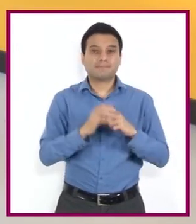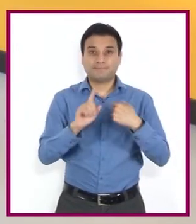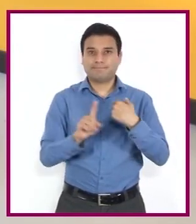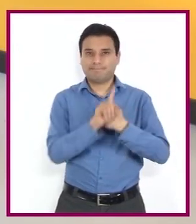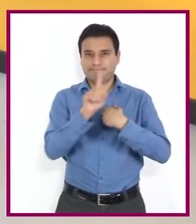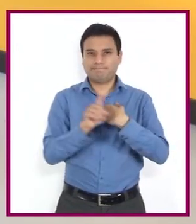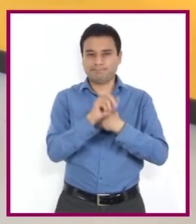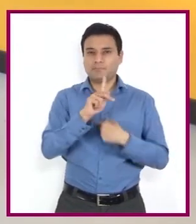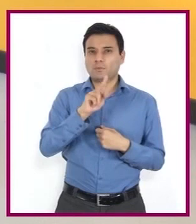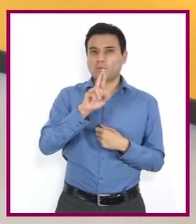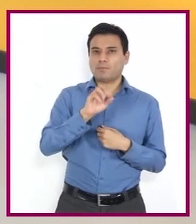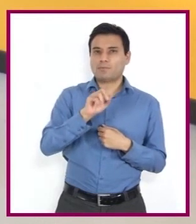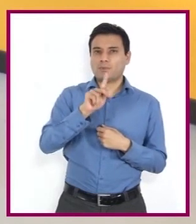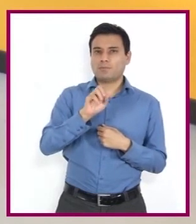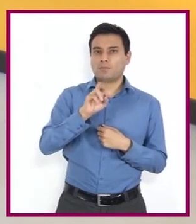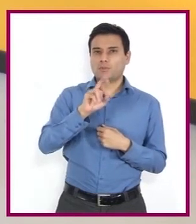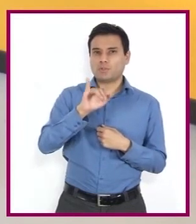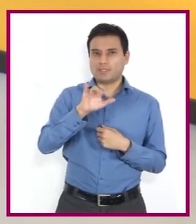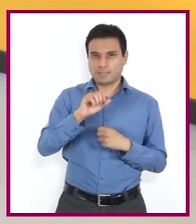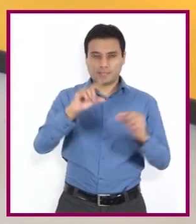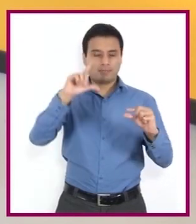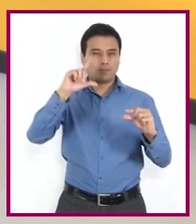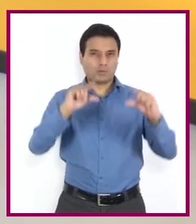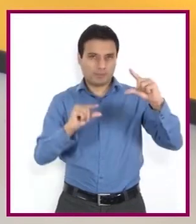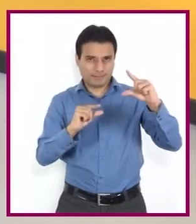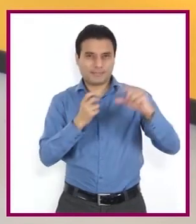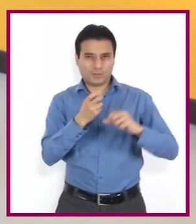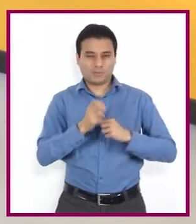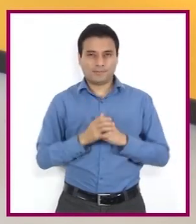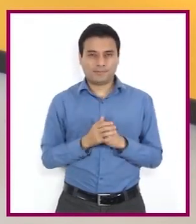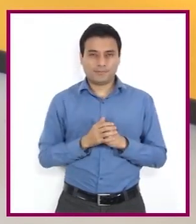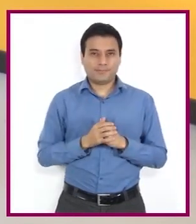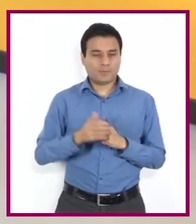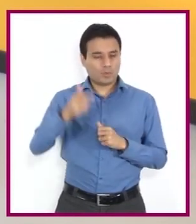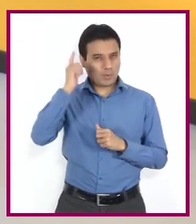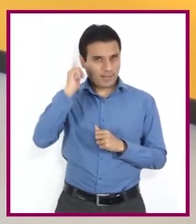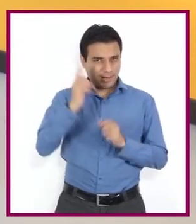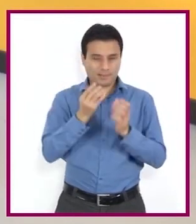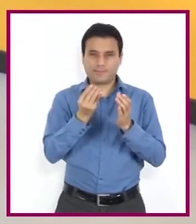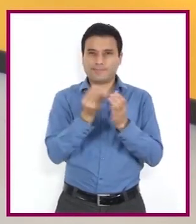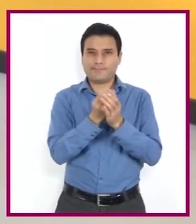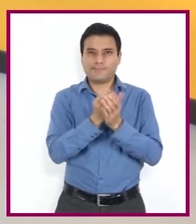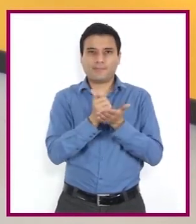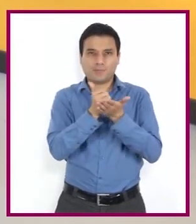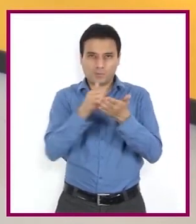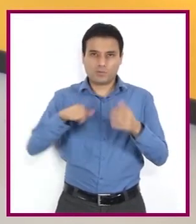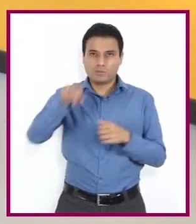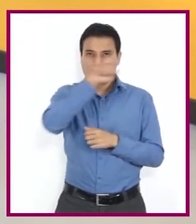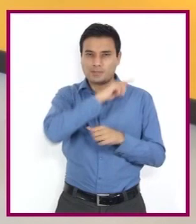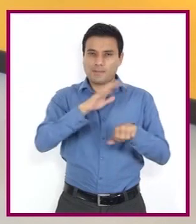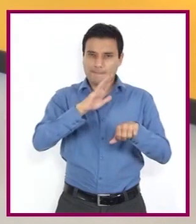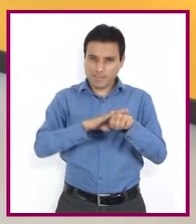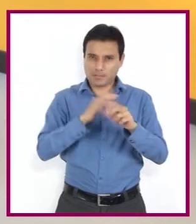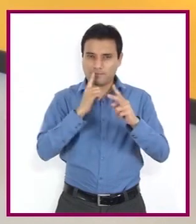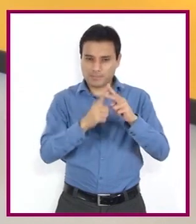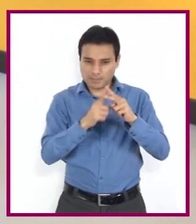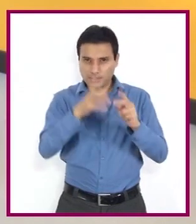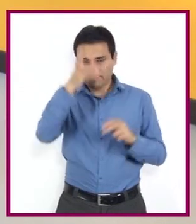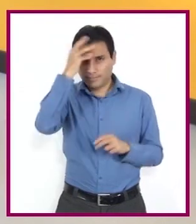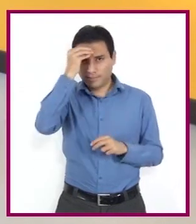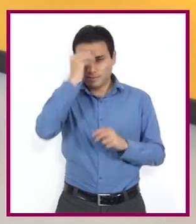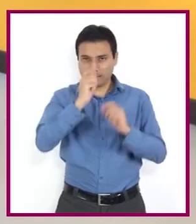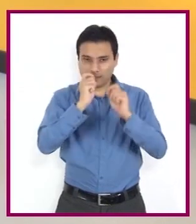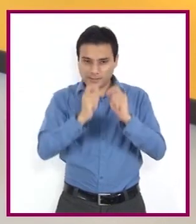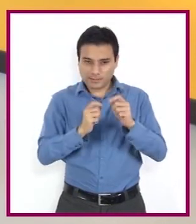de proporcionalidad inversa. Confiamos en que esta sesión les ayude a seguir avanzando en el estudio de las relaciones